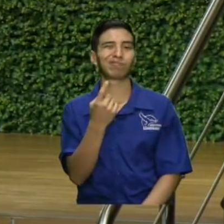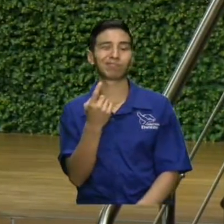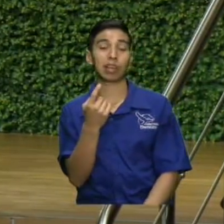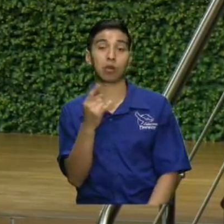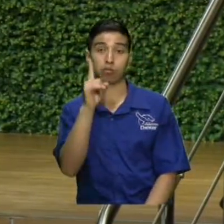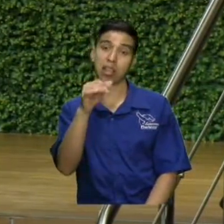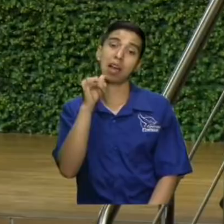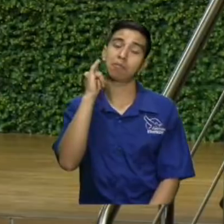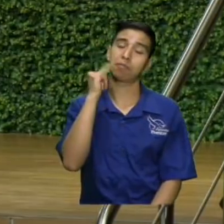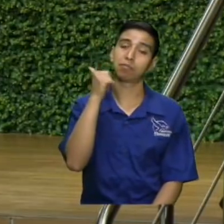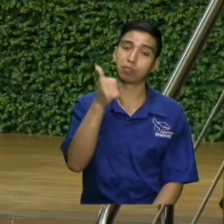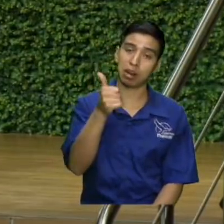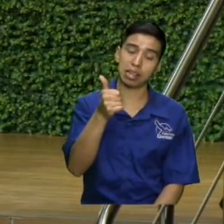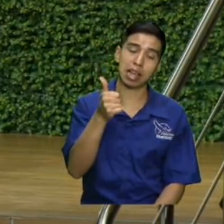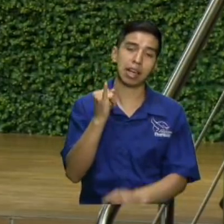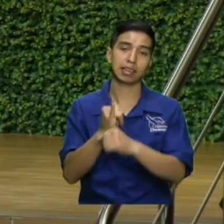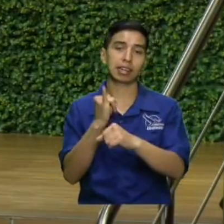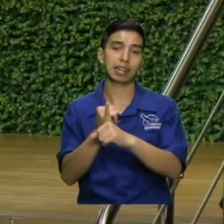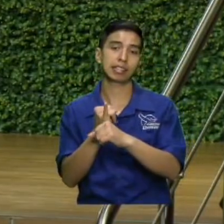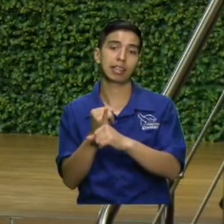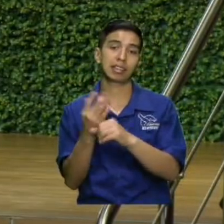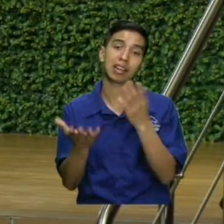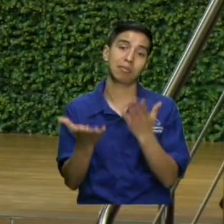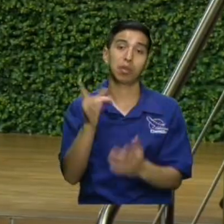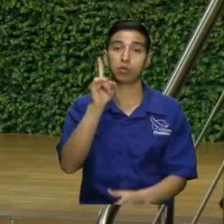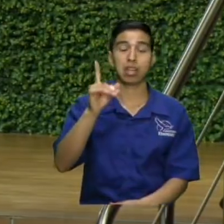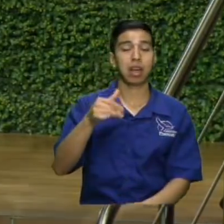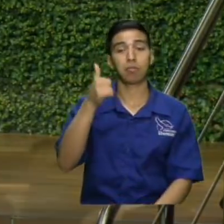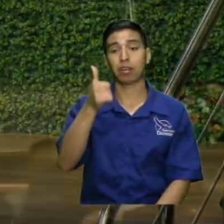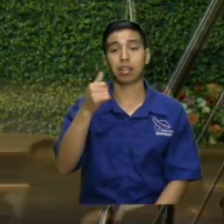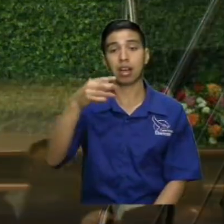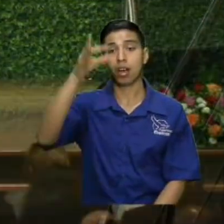que no me hacían clic.